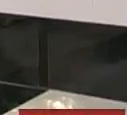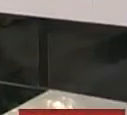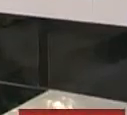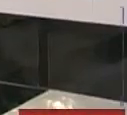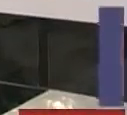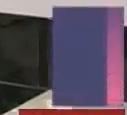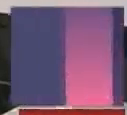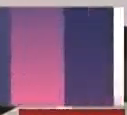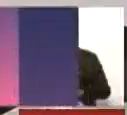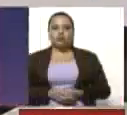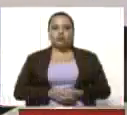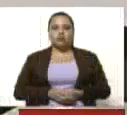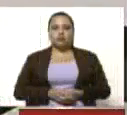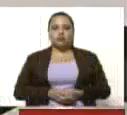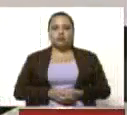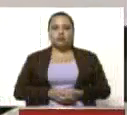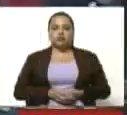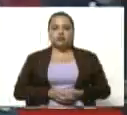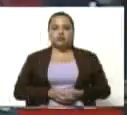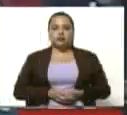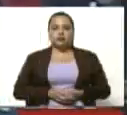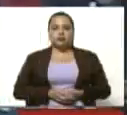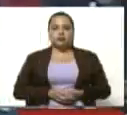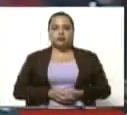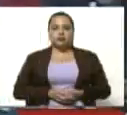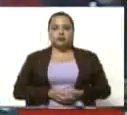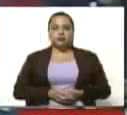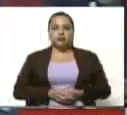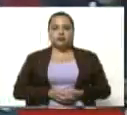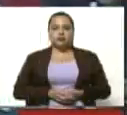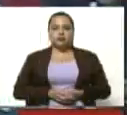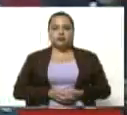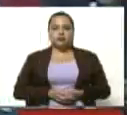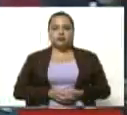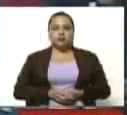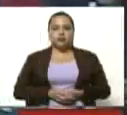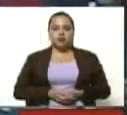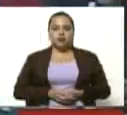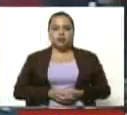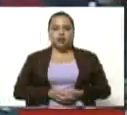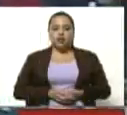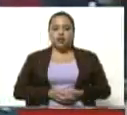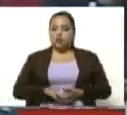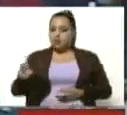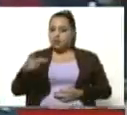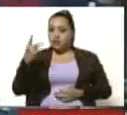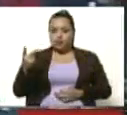el vicepresidente vamos a escuchar adelante más grande